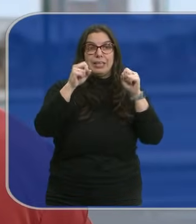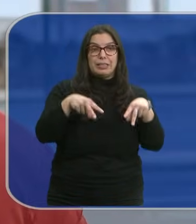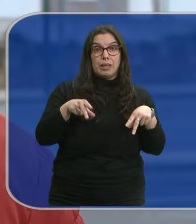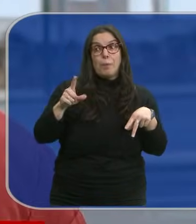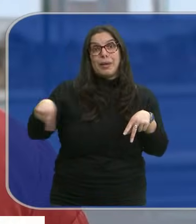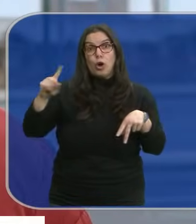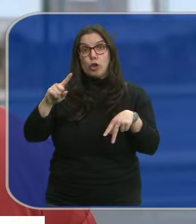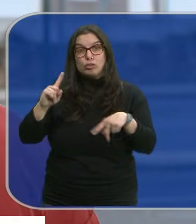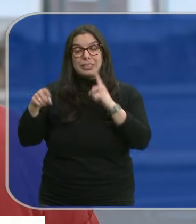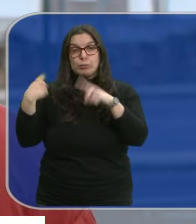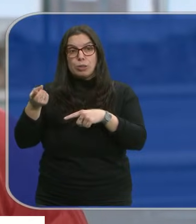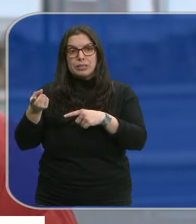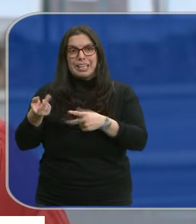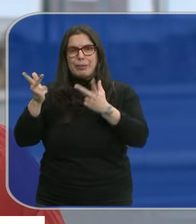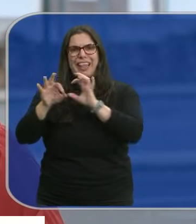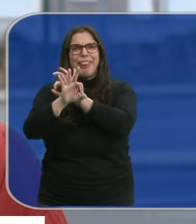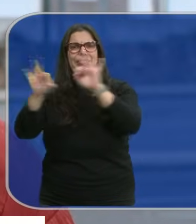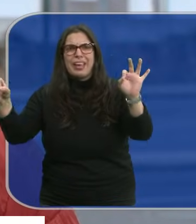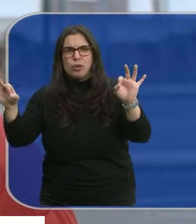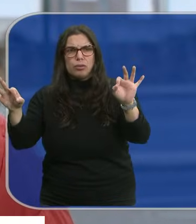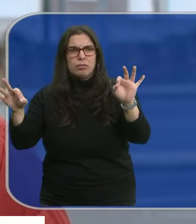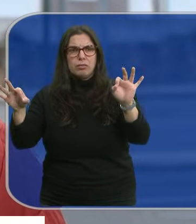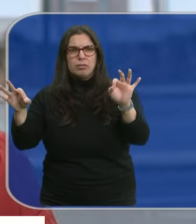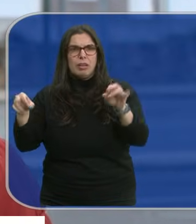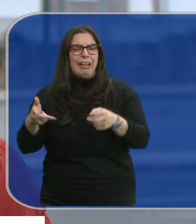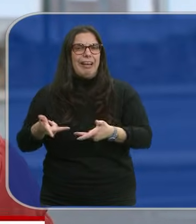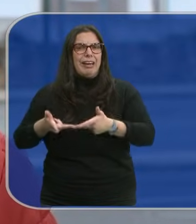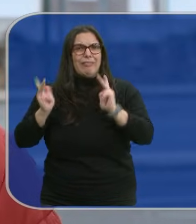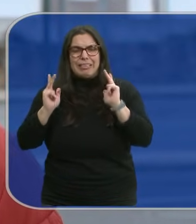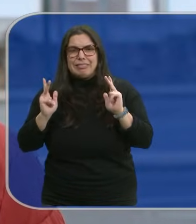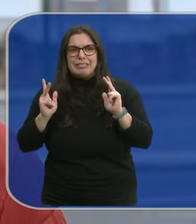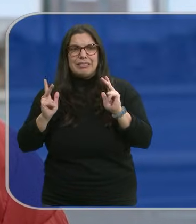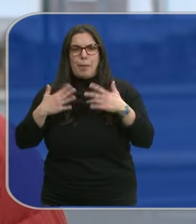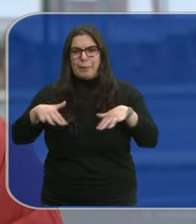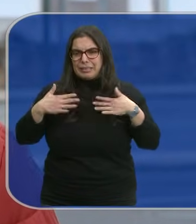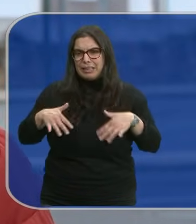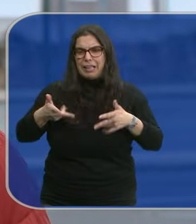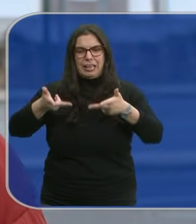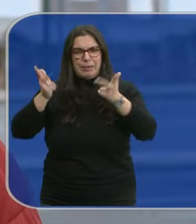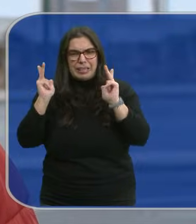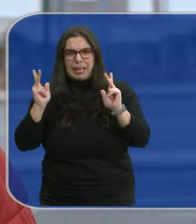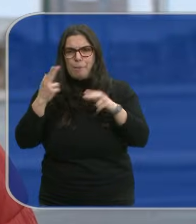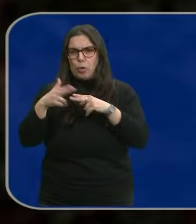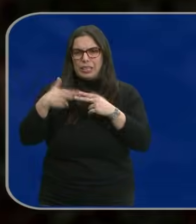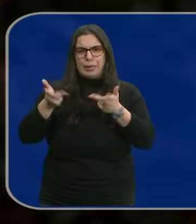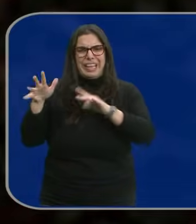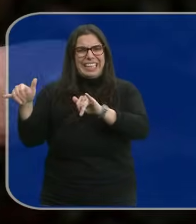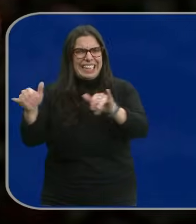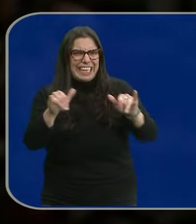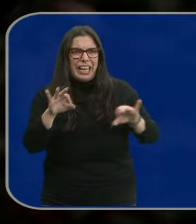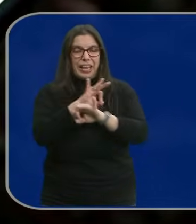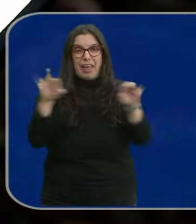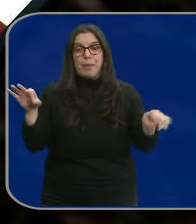esta gente no hay nada. O sea, ni hay libertad de vestir, ni hay libertad política. La fuerte